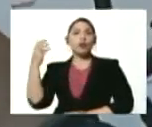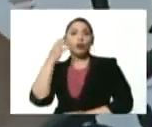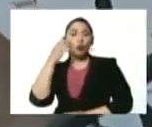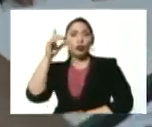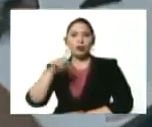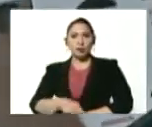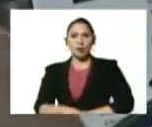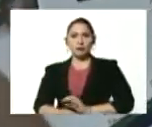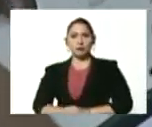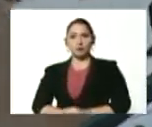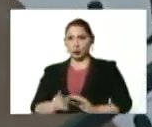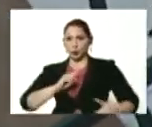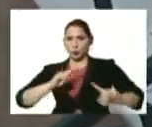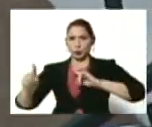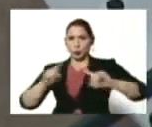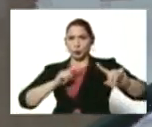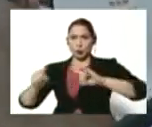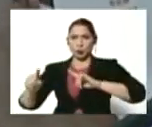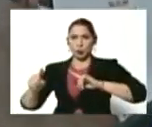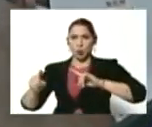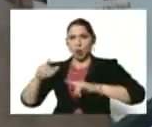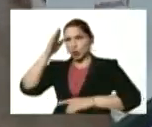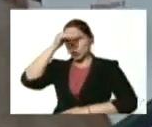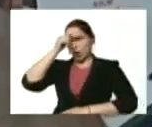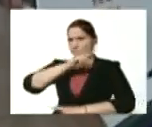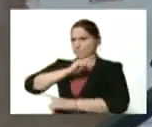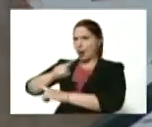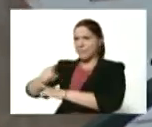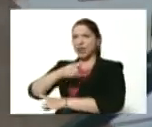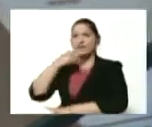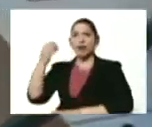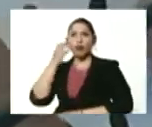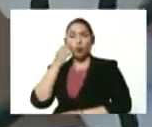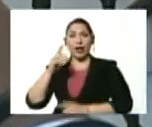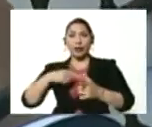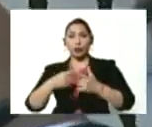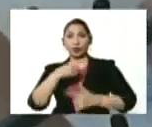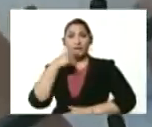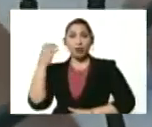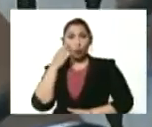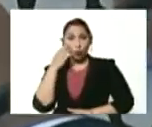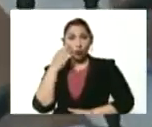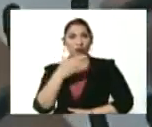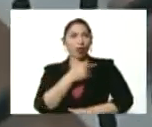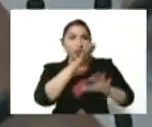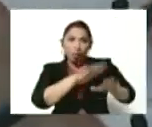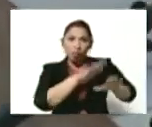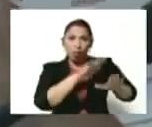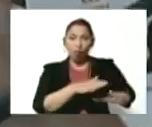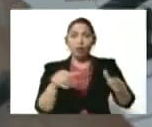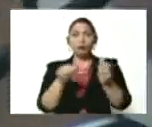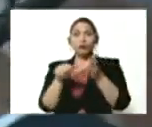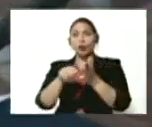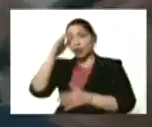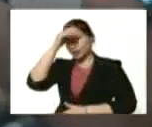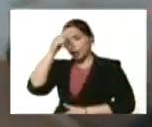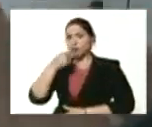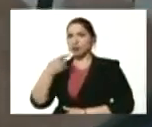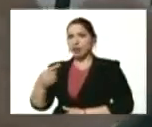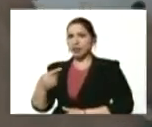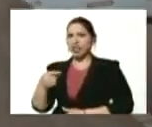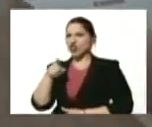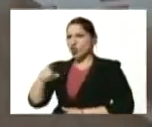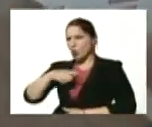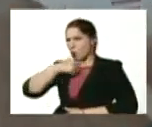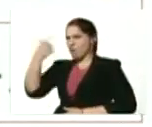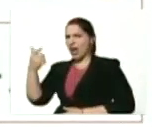el operador al que Donald Trump le ordena. Tenemos una información de muy buena fuente donde Trump al final desesperado le dice, tú eres un cobarde,